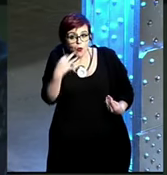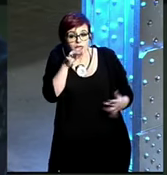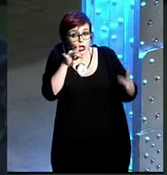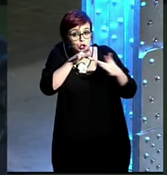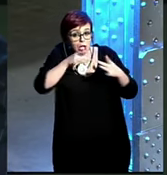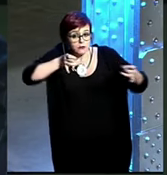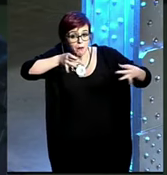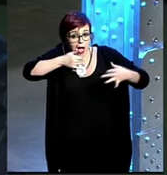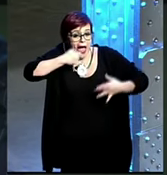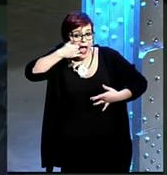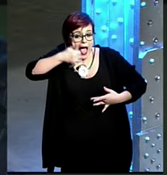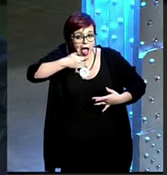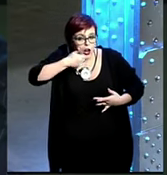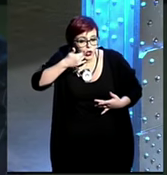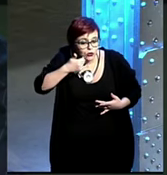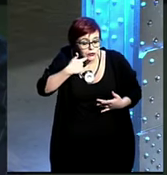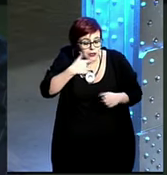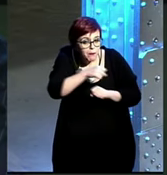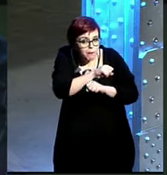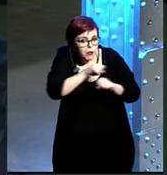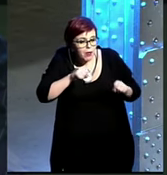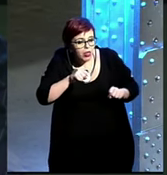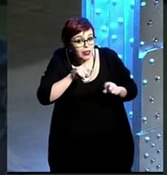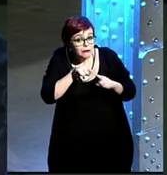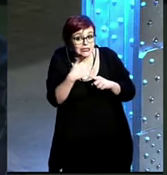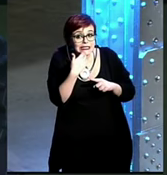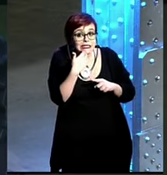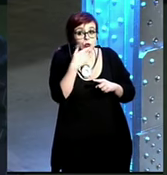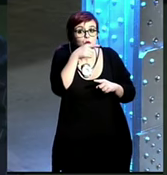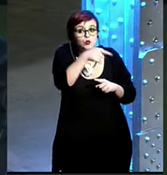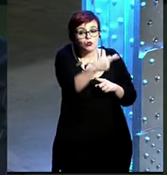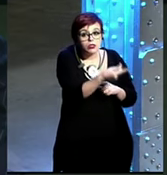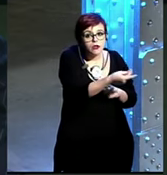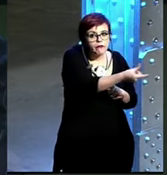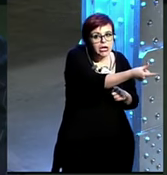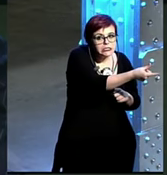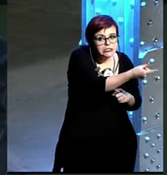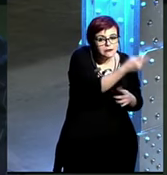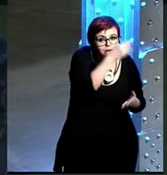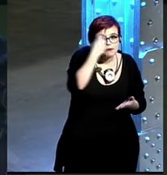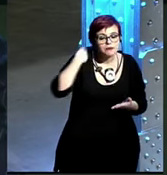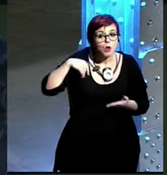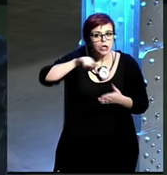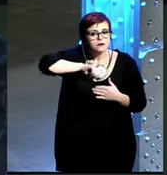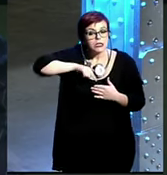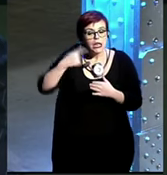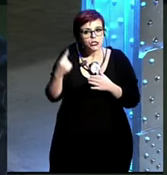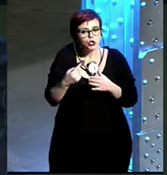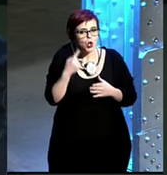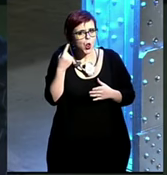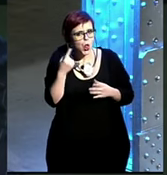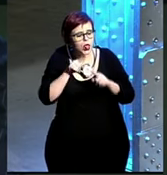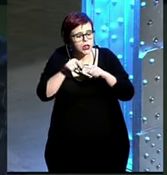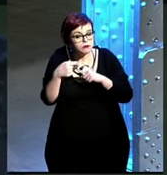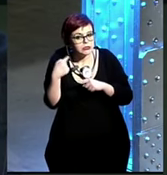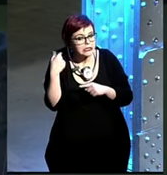interactuar, cuando te marches, ahí ese sentido de soledad, que es una realidad interna, se convertirá